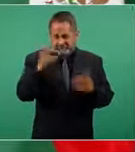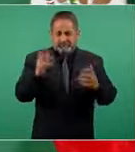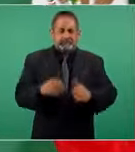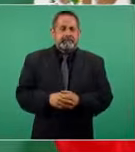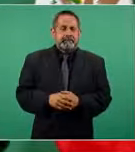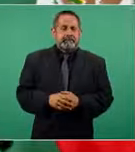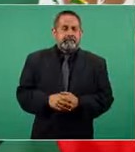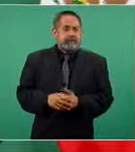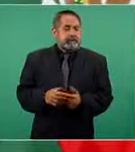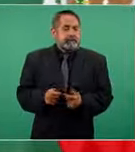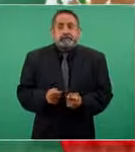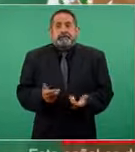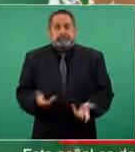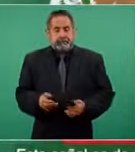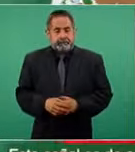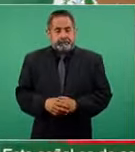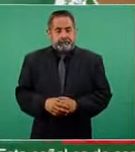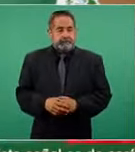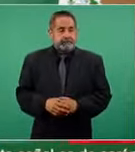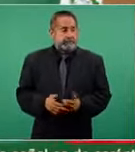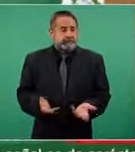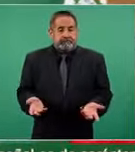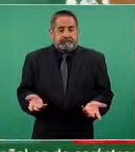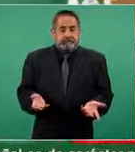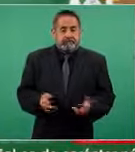Pero, pues, ¿qué le hacemos?